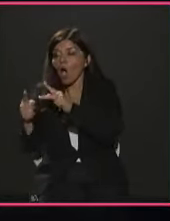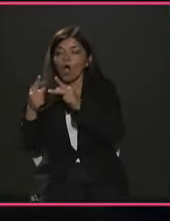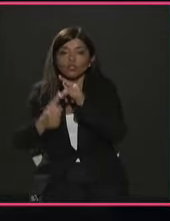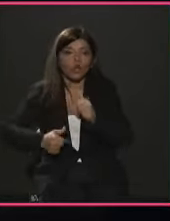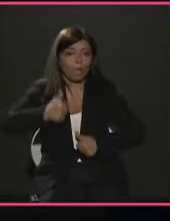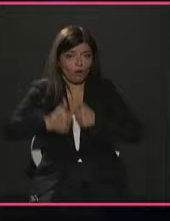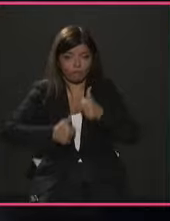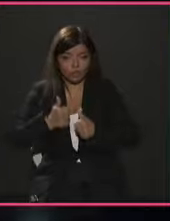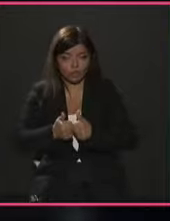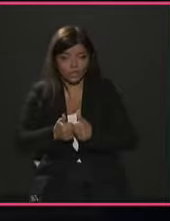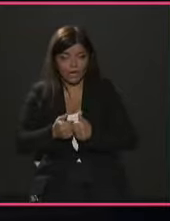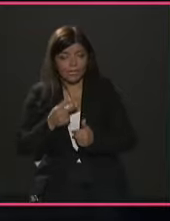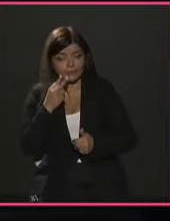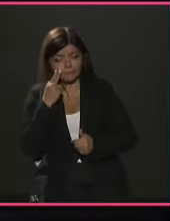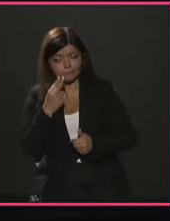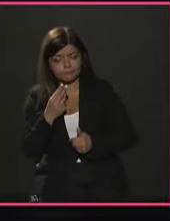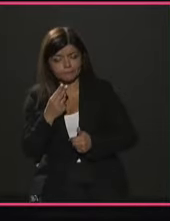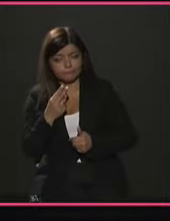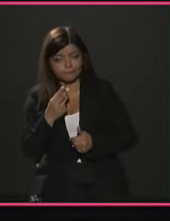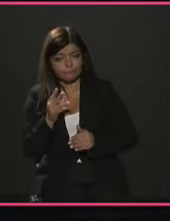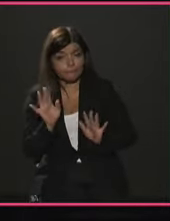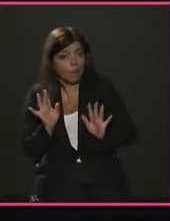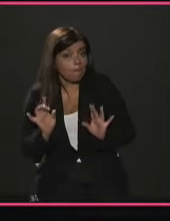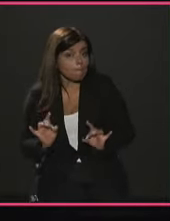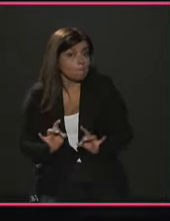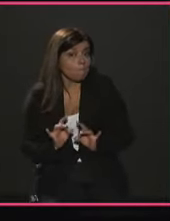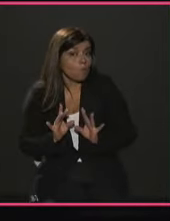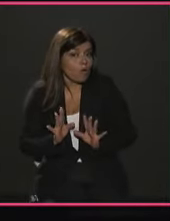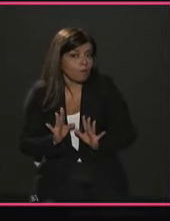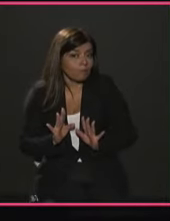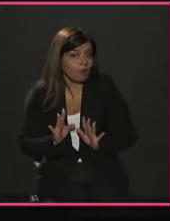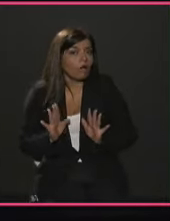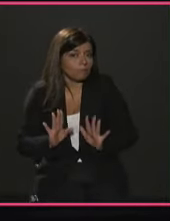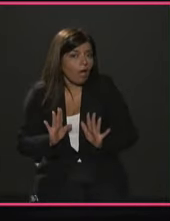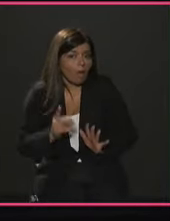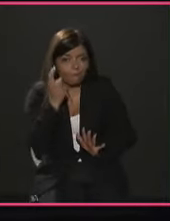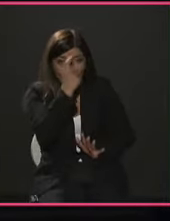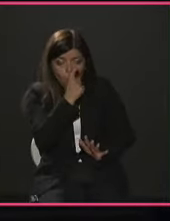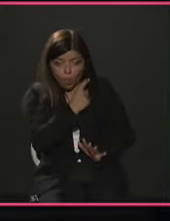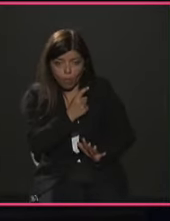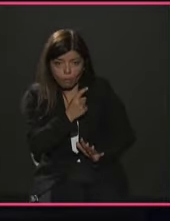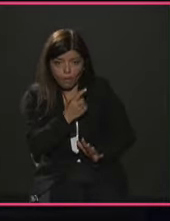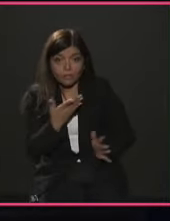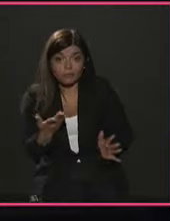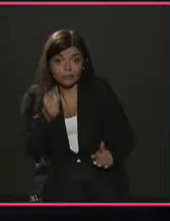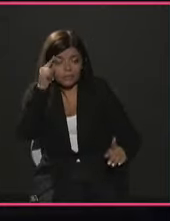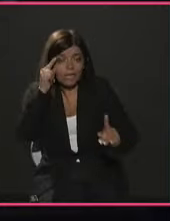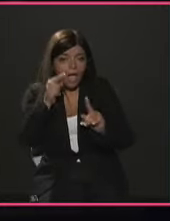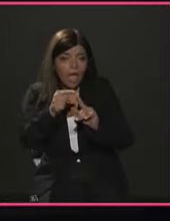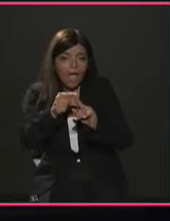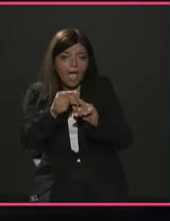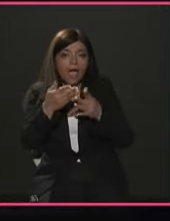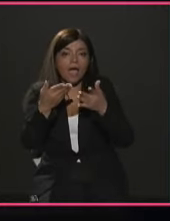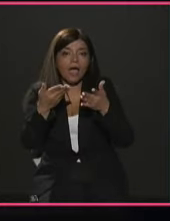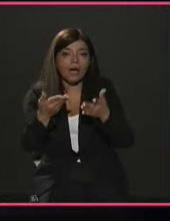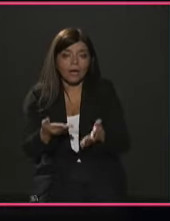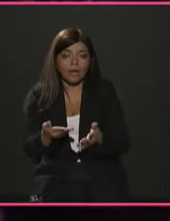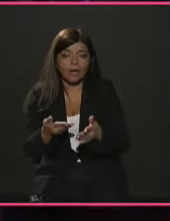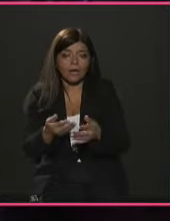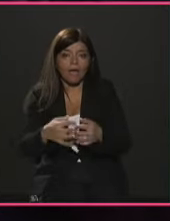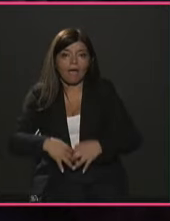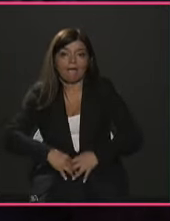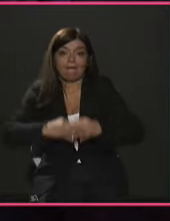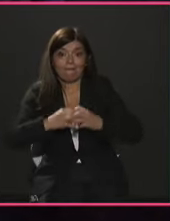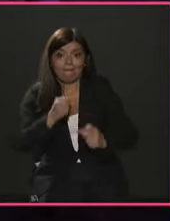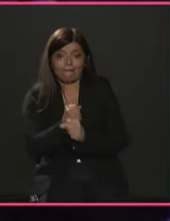profesiones están vulnerables y preocupados pero todo este enfoque en la fuerza